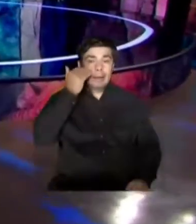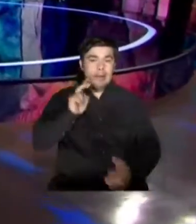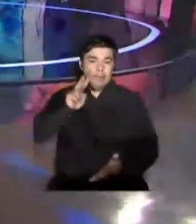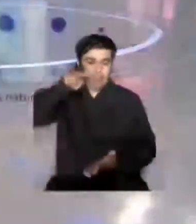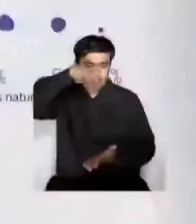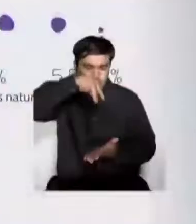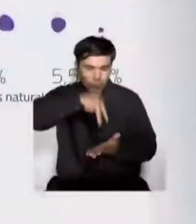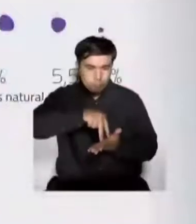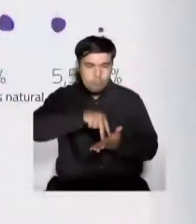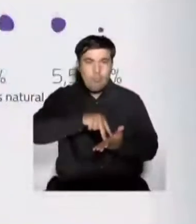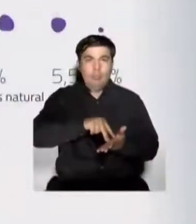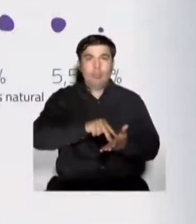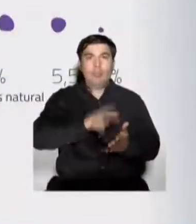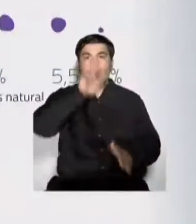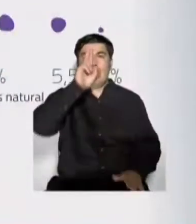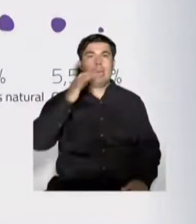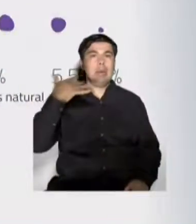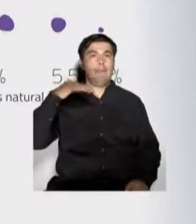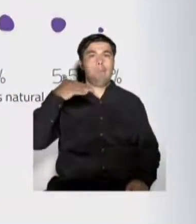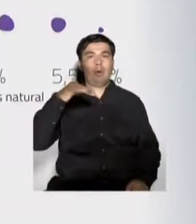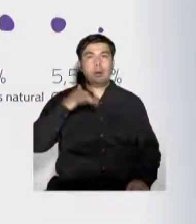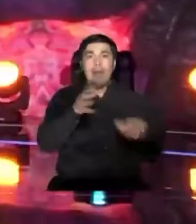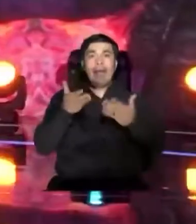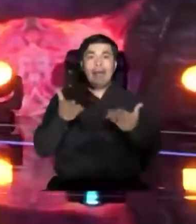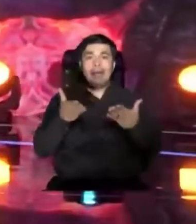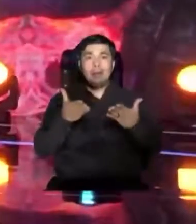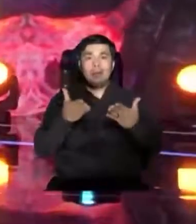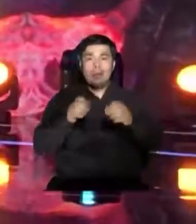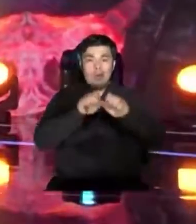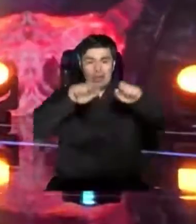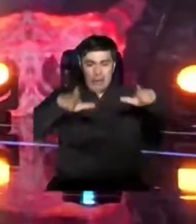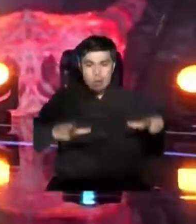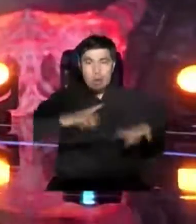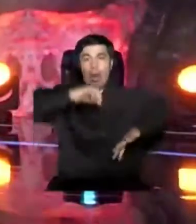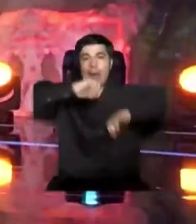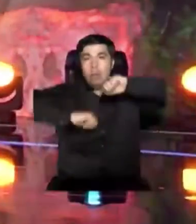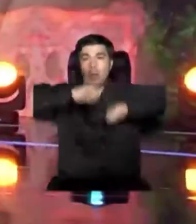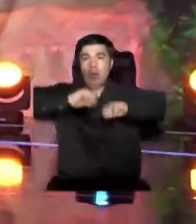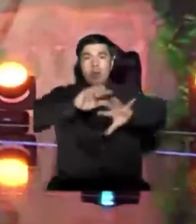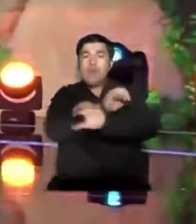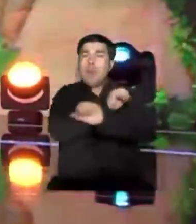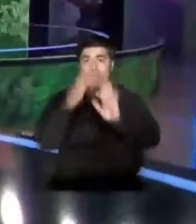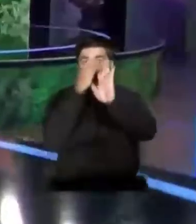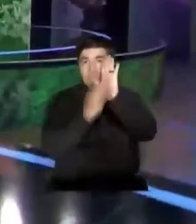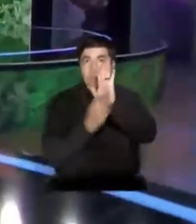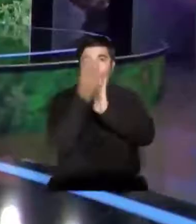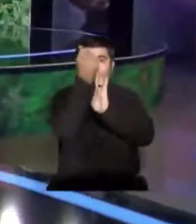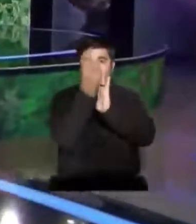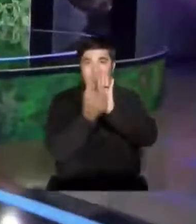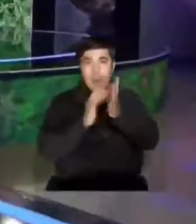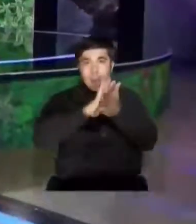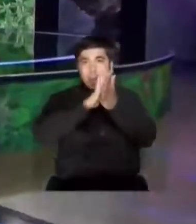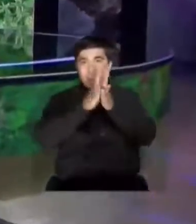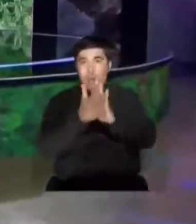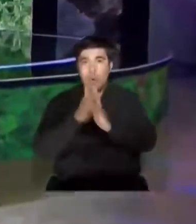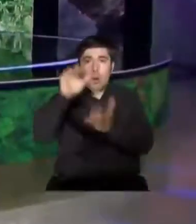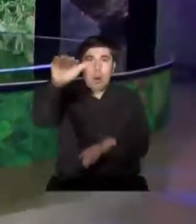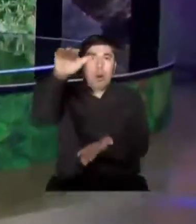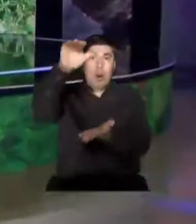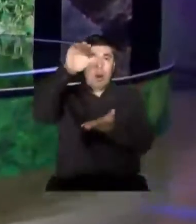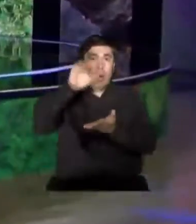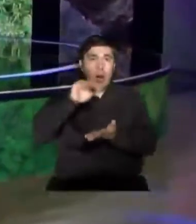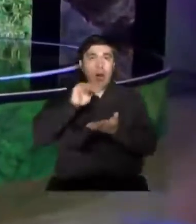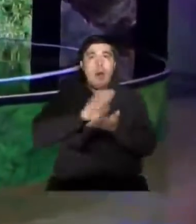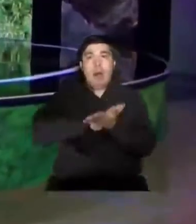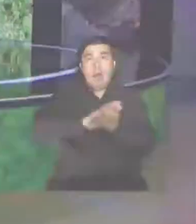de chile según está digerida seguir industrial con experiencia internacional expuesto todo en el panel 12 camino para un futuro verde y que en la previa también